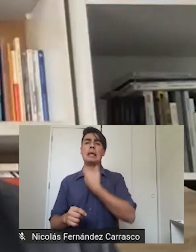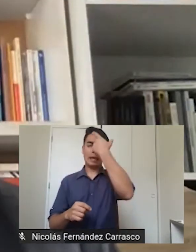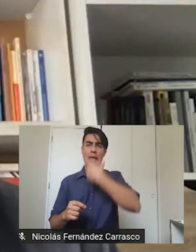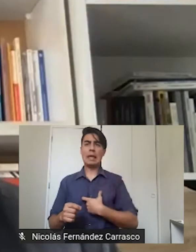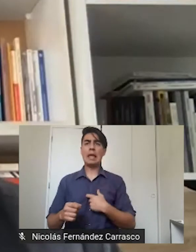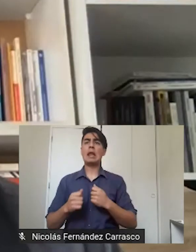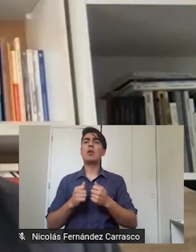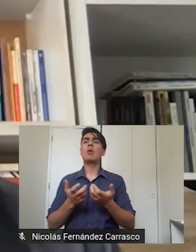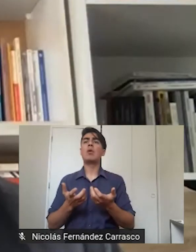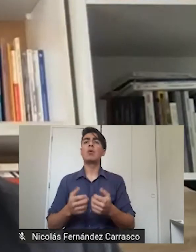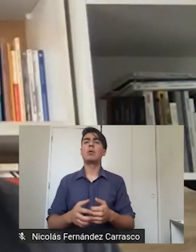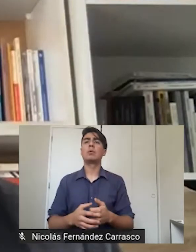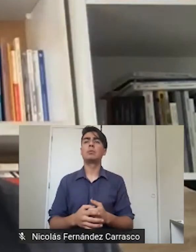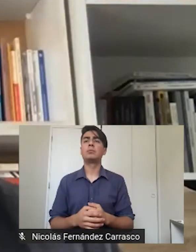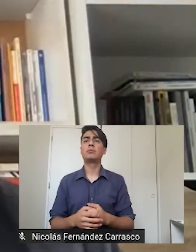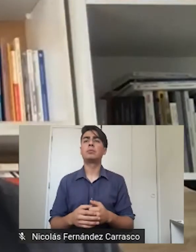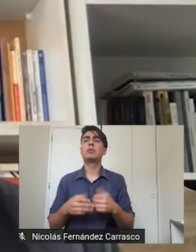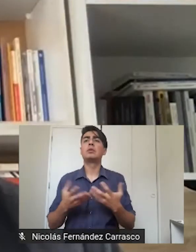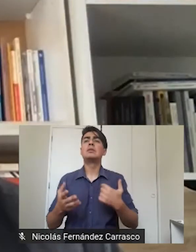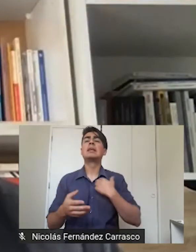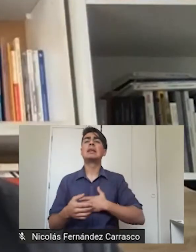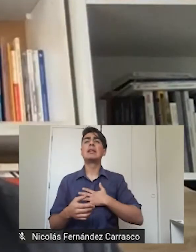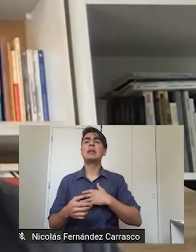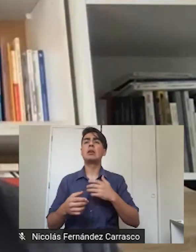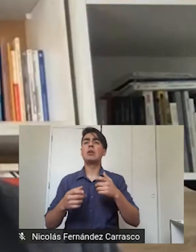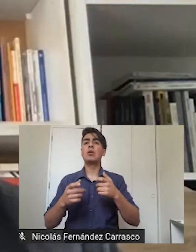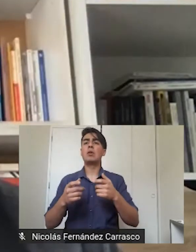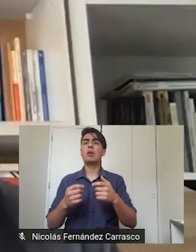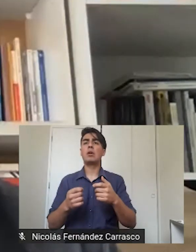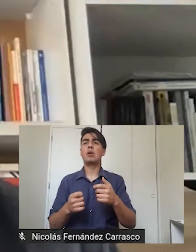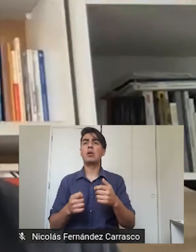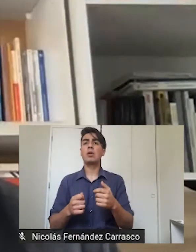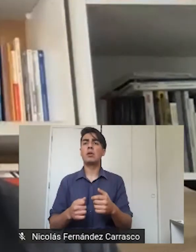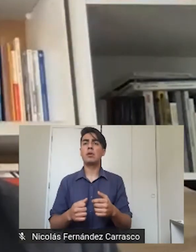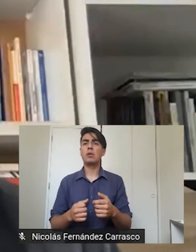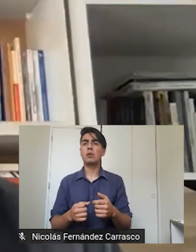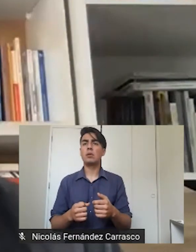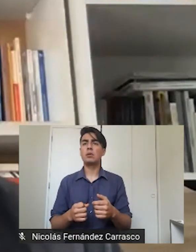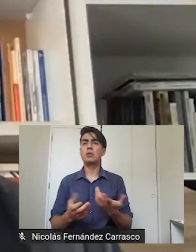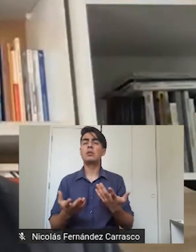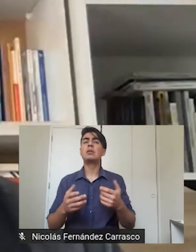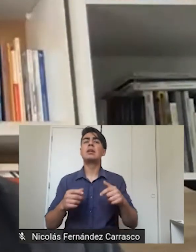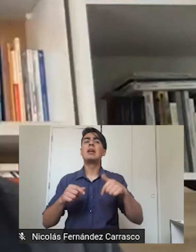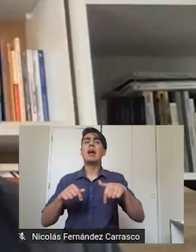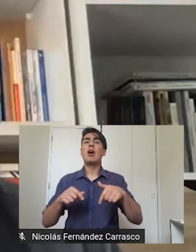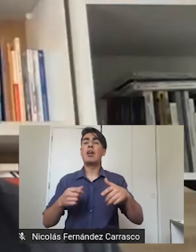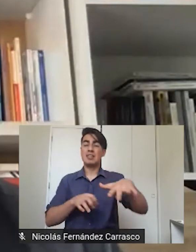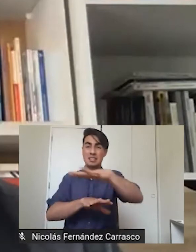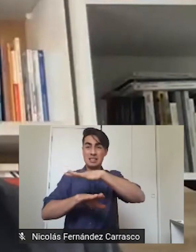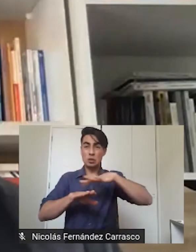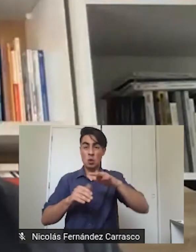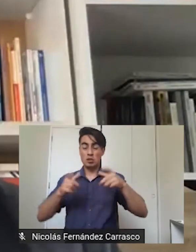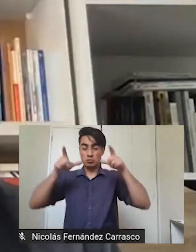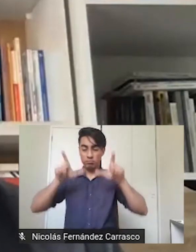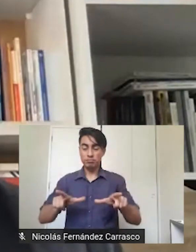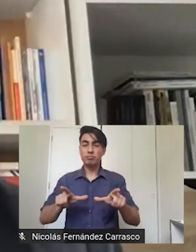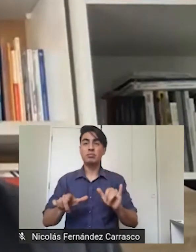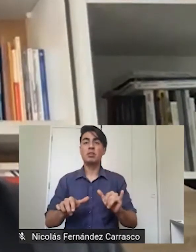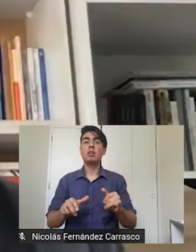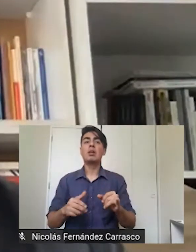género. El mensaje de Anita hoy creo que nos cala profundo a nosotros y nos sitúa este tremendo